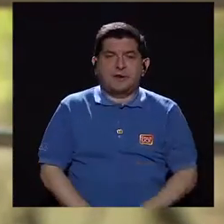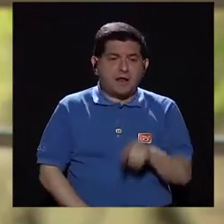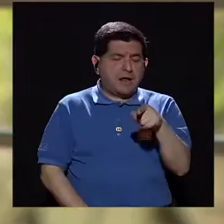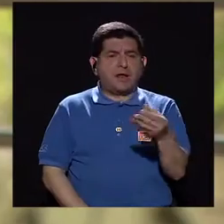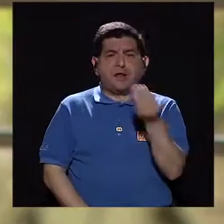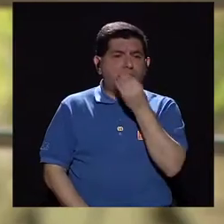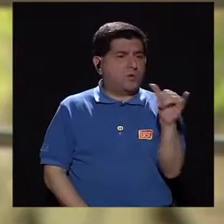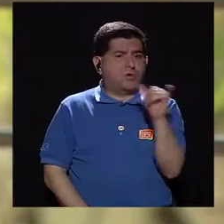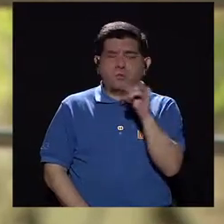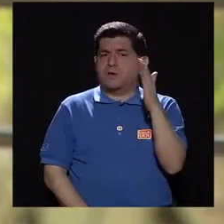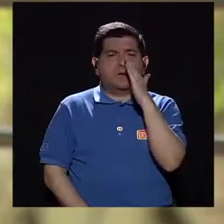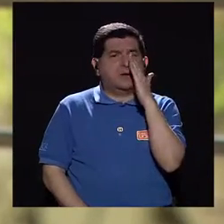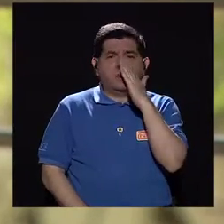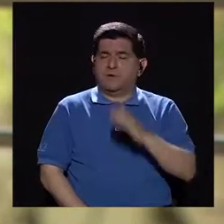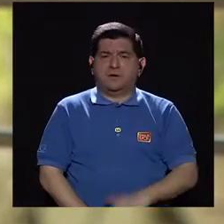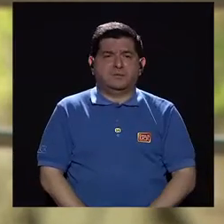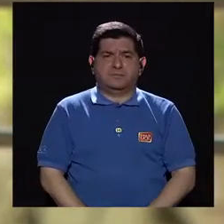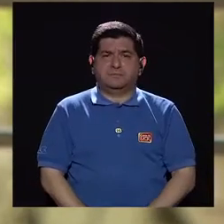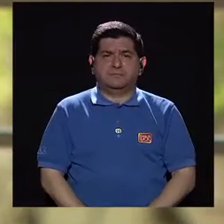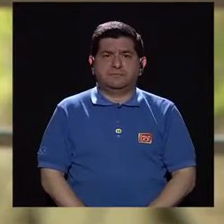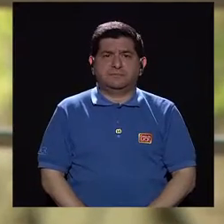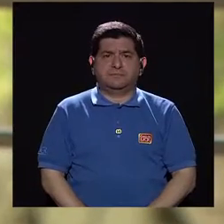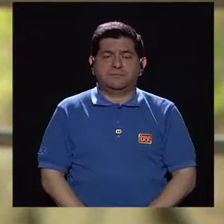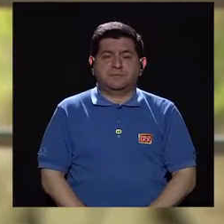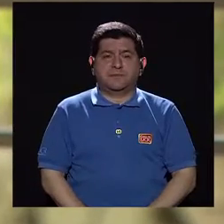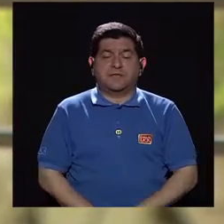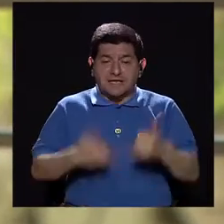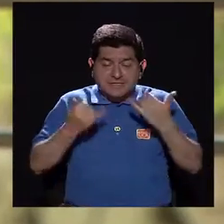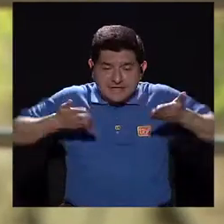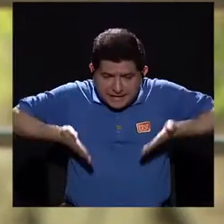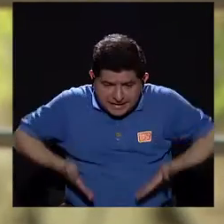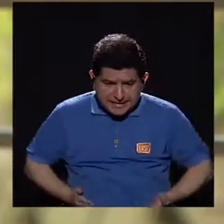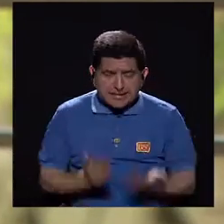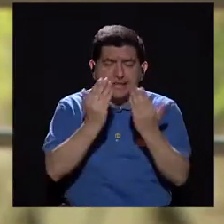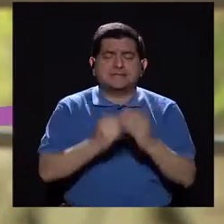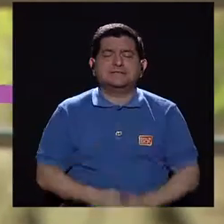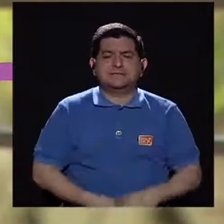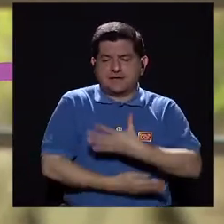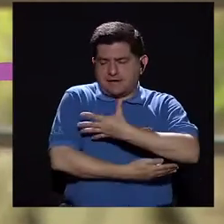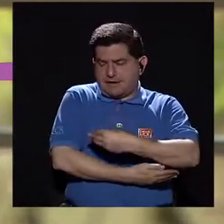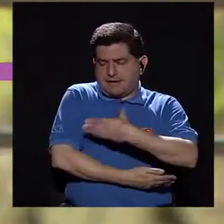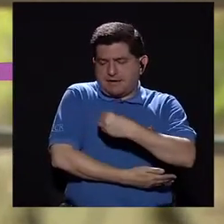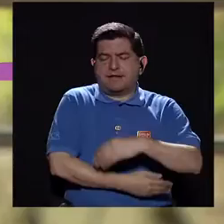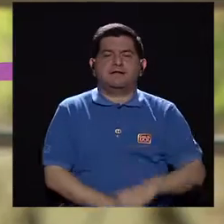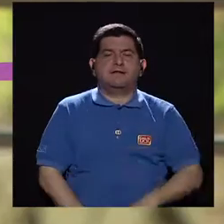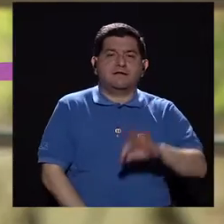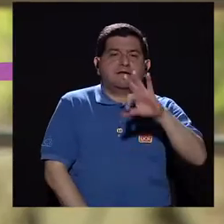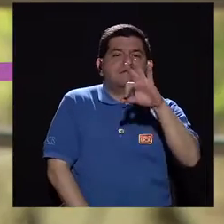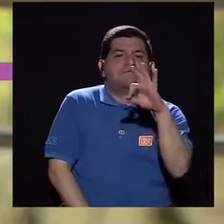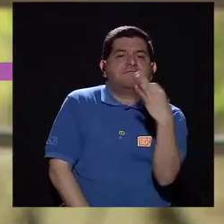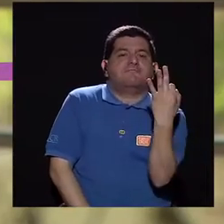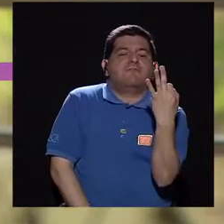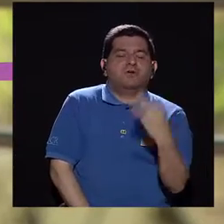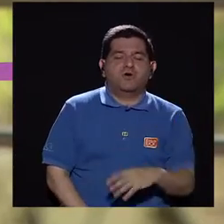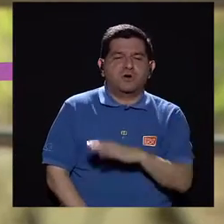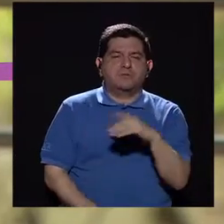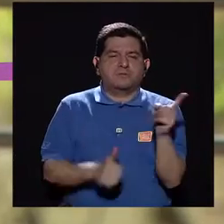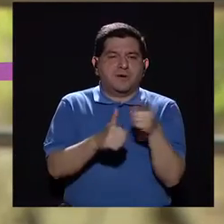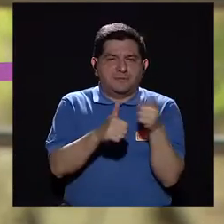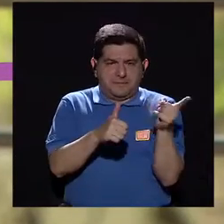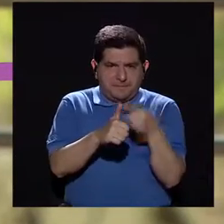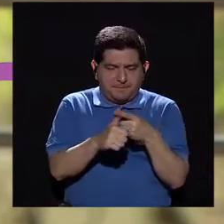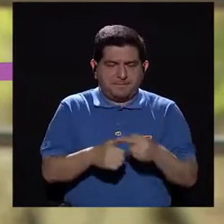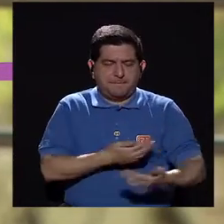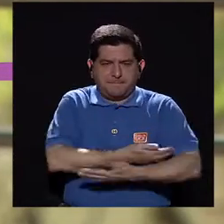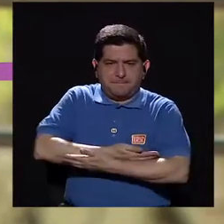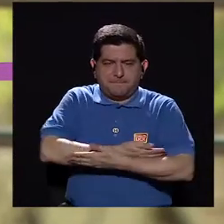embarazada, bebé come de igual lo que mamá consume. Cuando bebé nace, la leche materna es el medio o es el primer